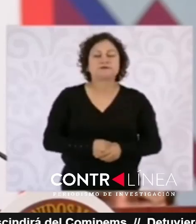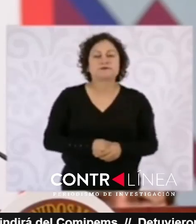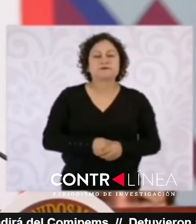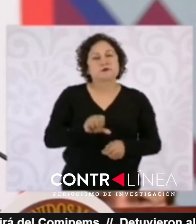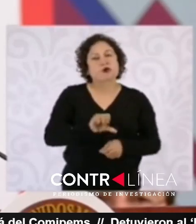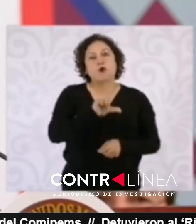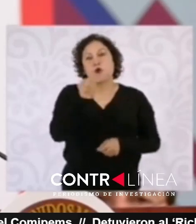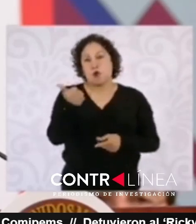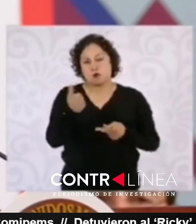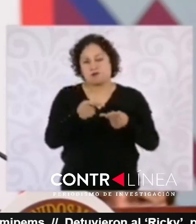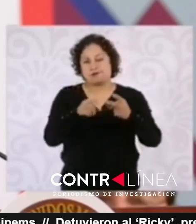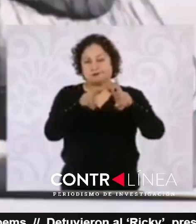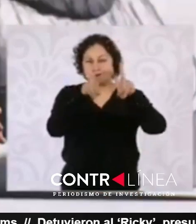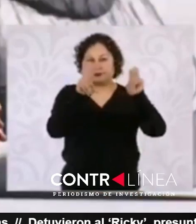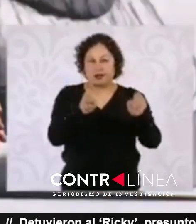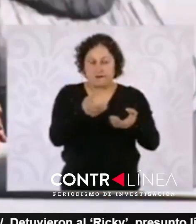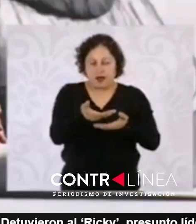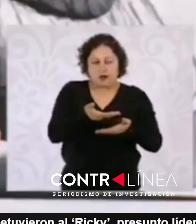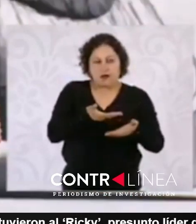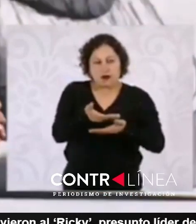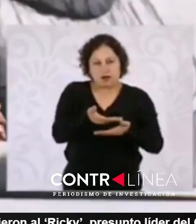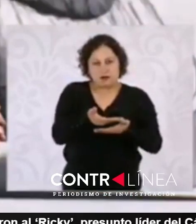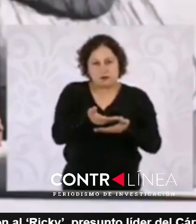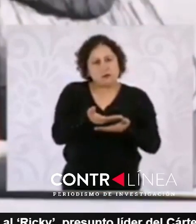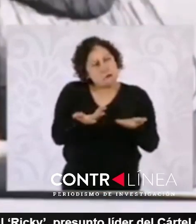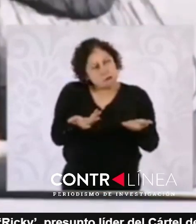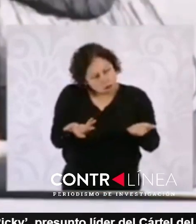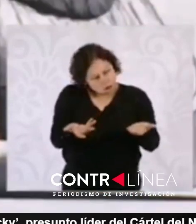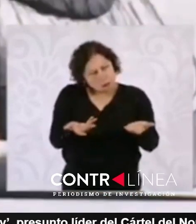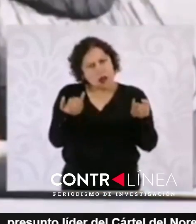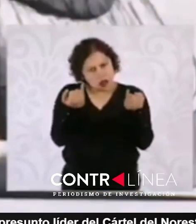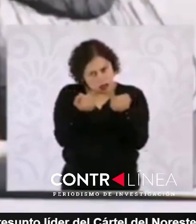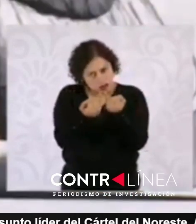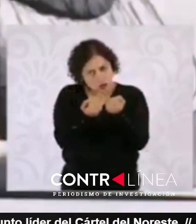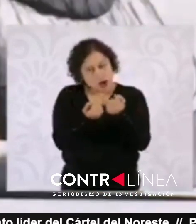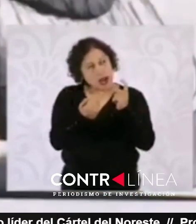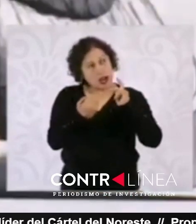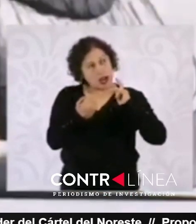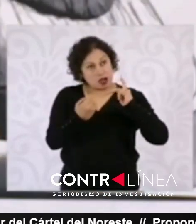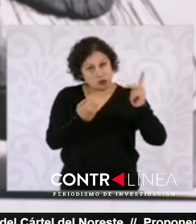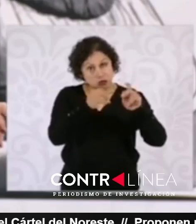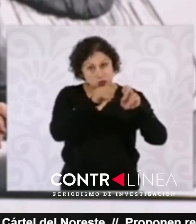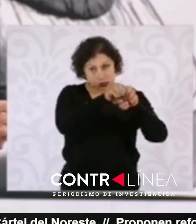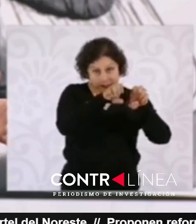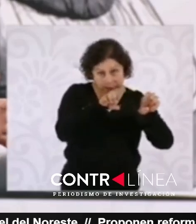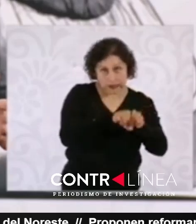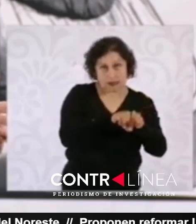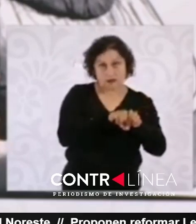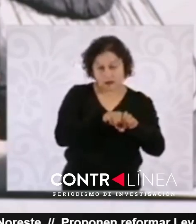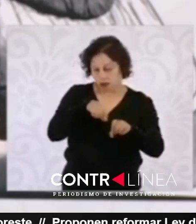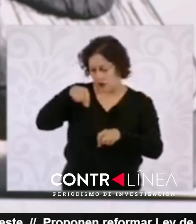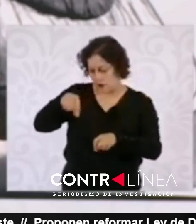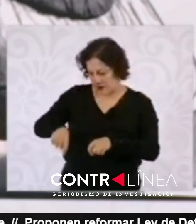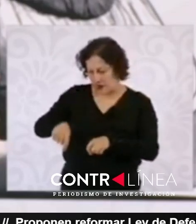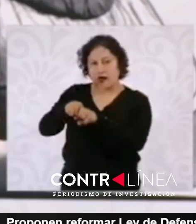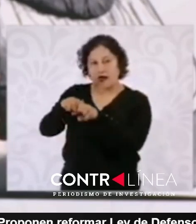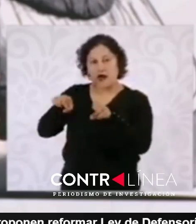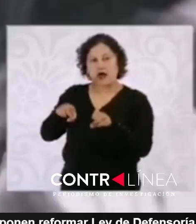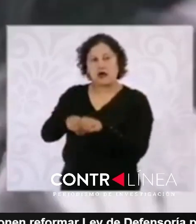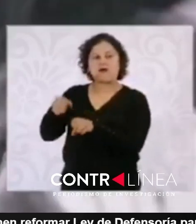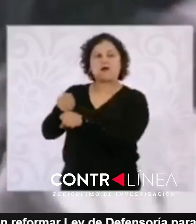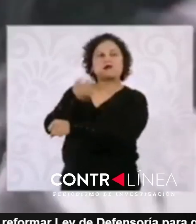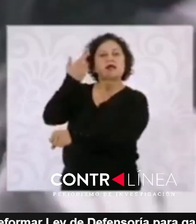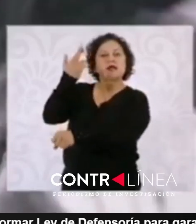del comercio, entonces le hice pues la misma propuesta: ¿por qué no ponemos al secretario de Economía de México y a su